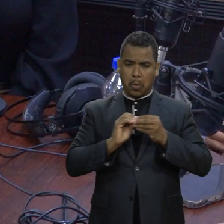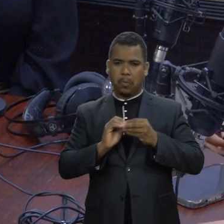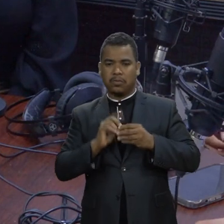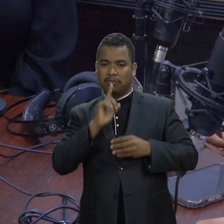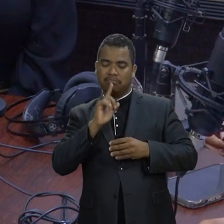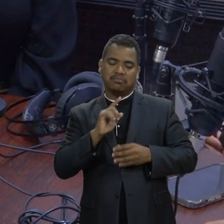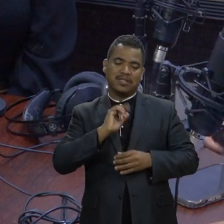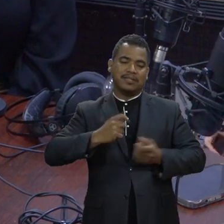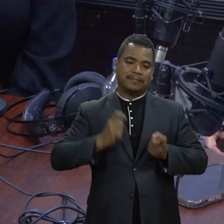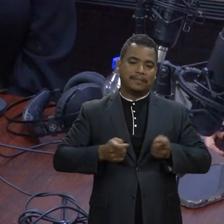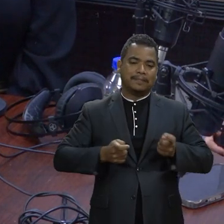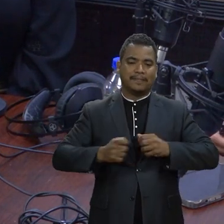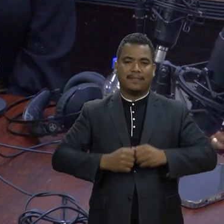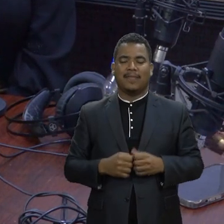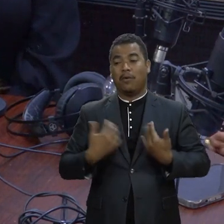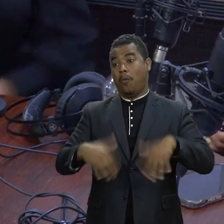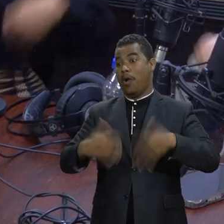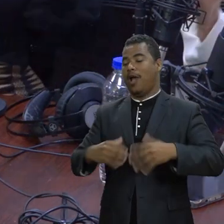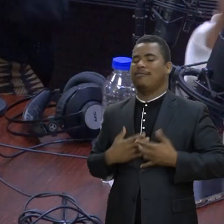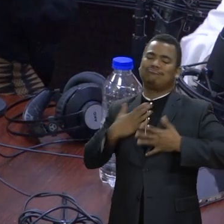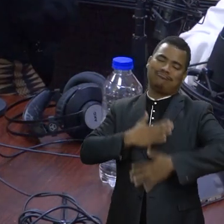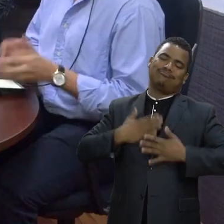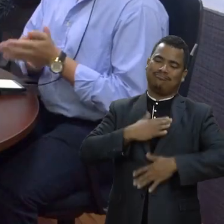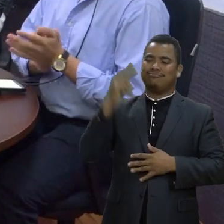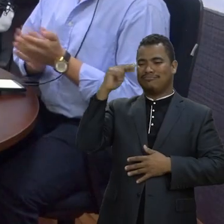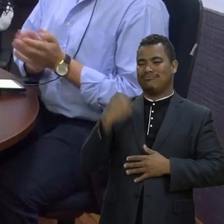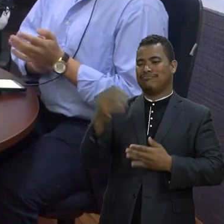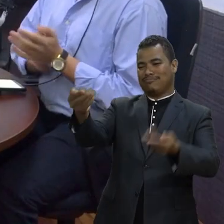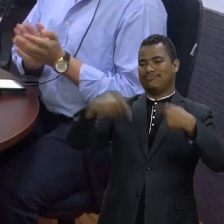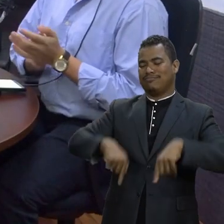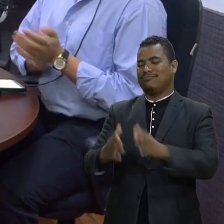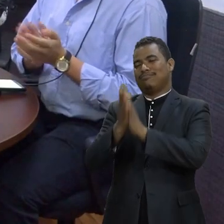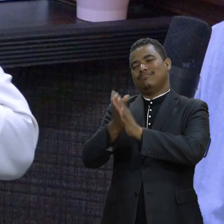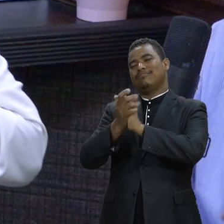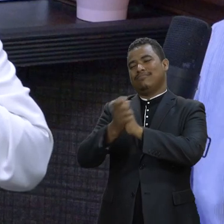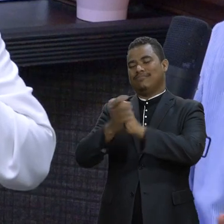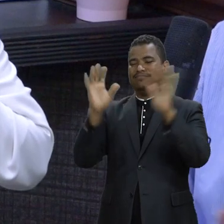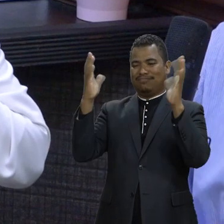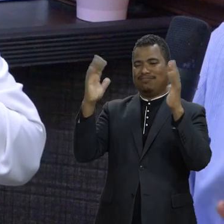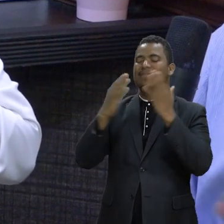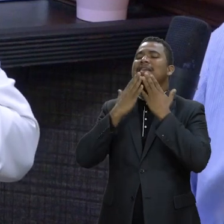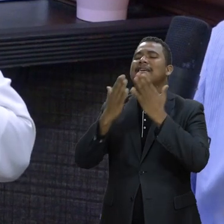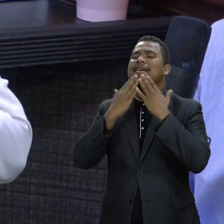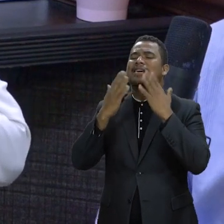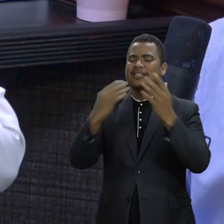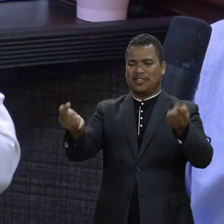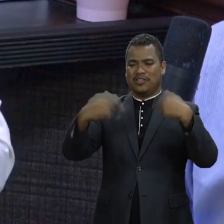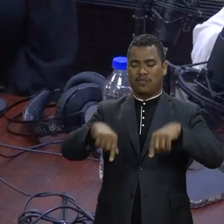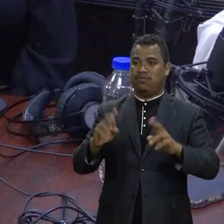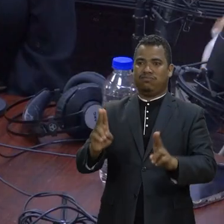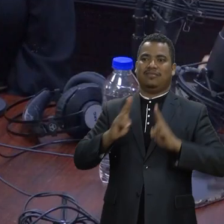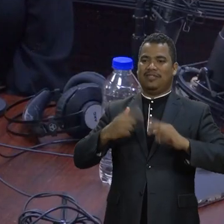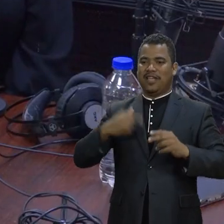disfrutado muchísimo con nuestra queridísima Nuria. Un aplauso para ella. Gracias, gracias. Gracias por habernos